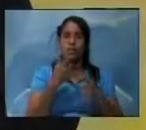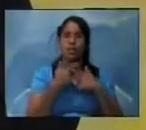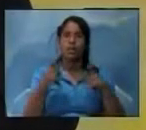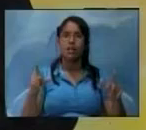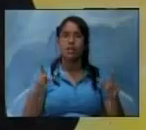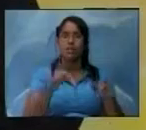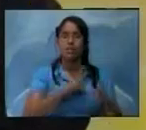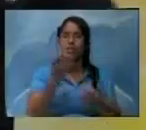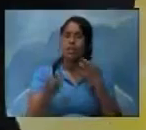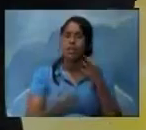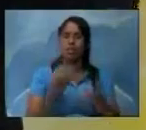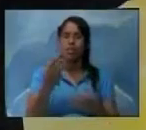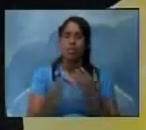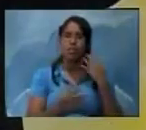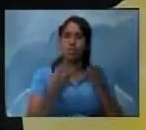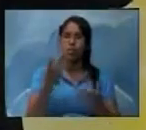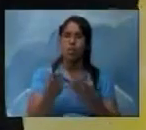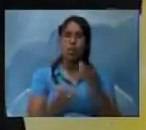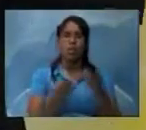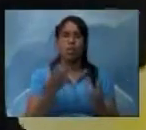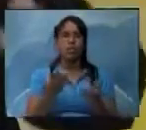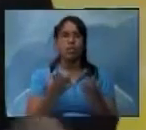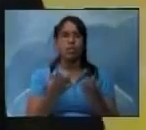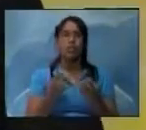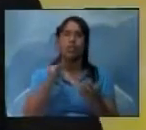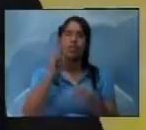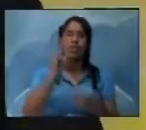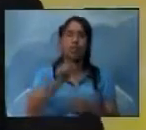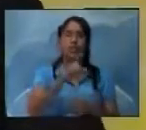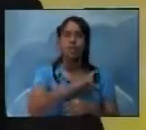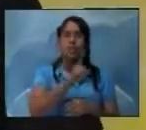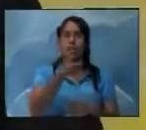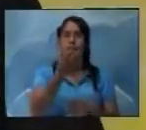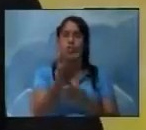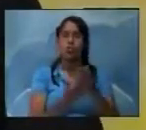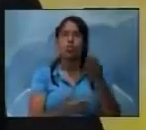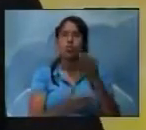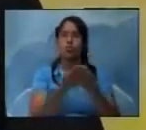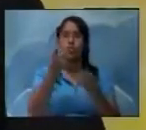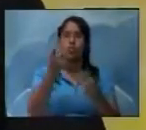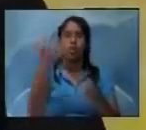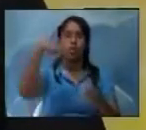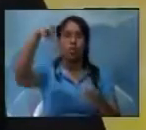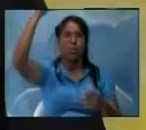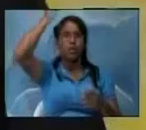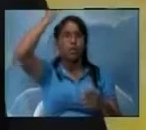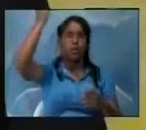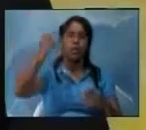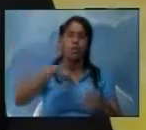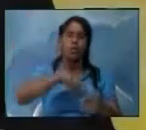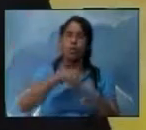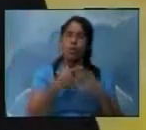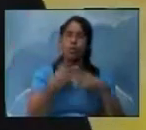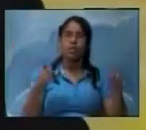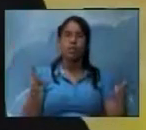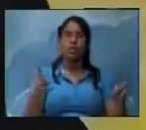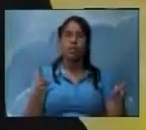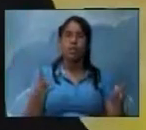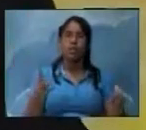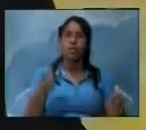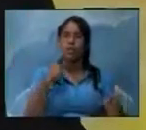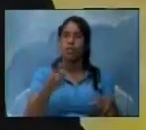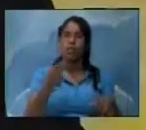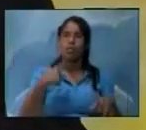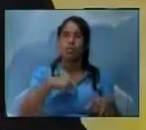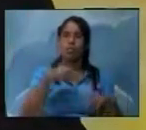Librarnos del horno del fuego ardiendo, y de tu mano, oh rey, nos librará. Qué bueno es cuando uno habla